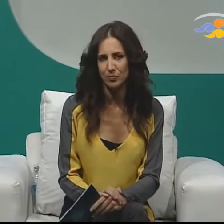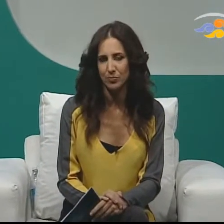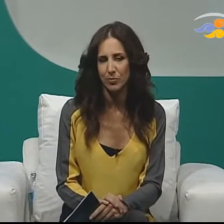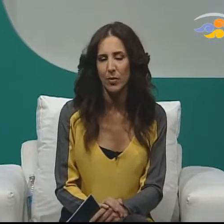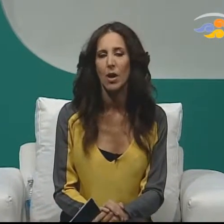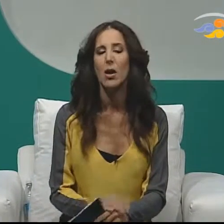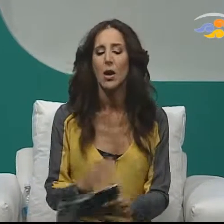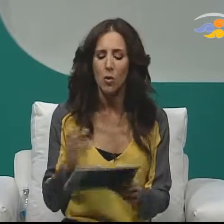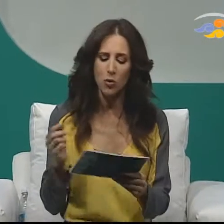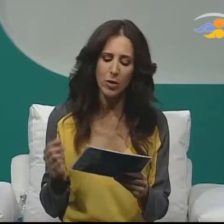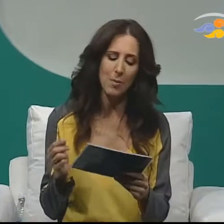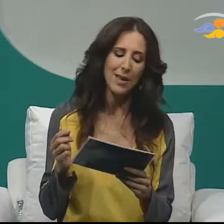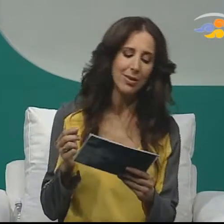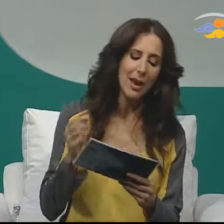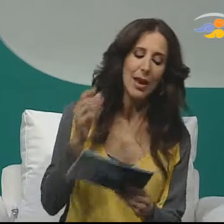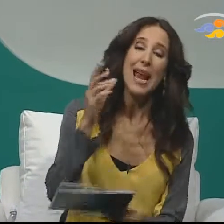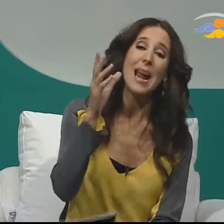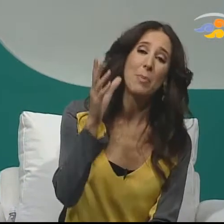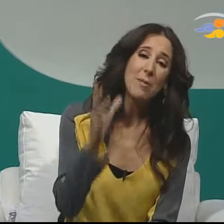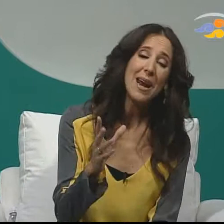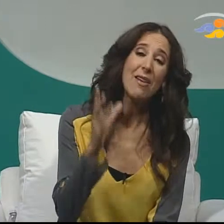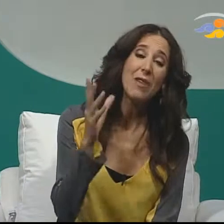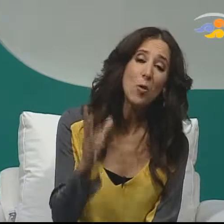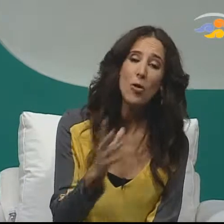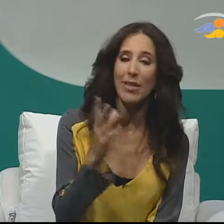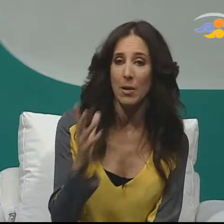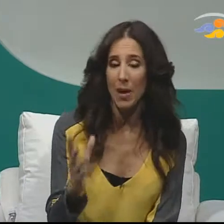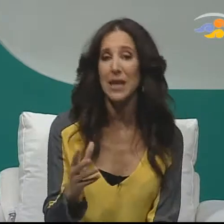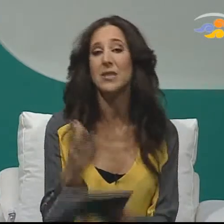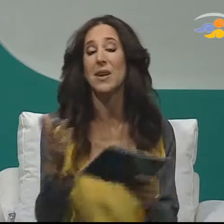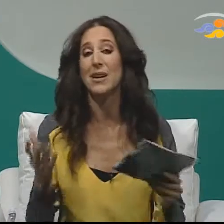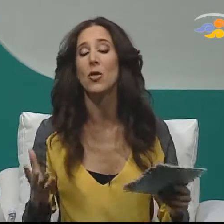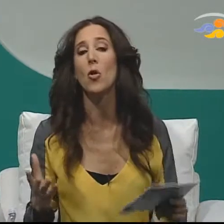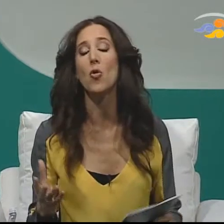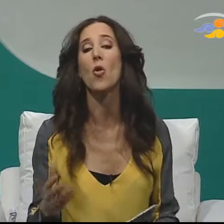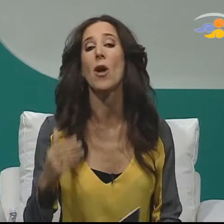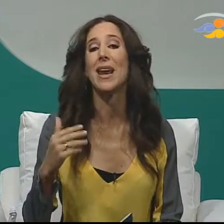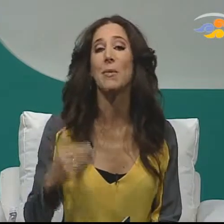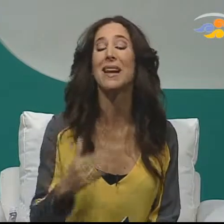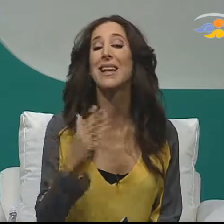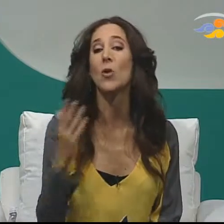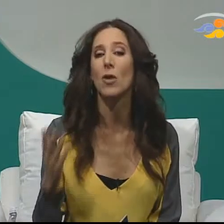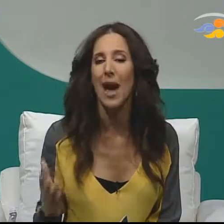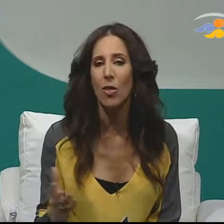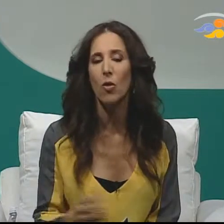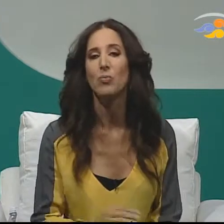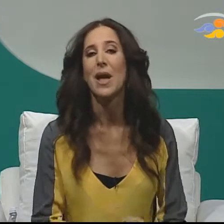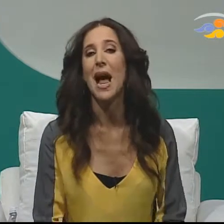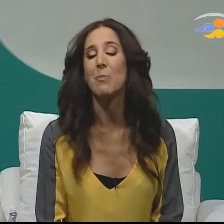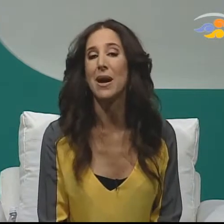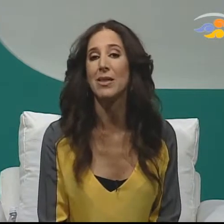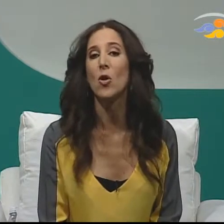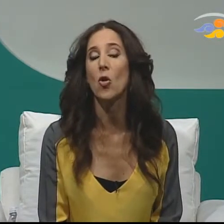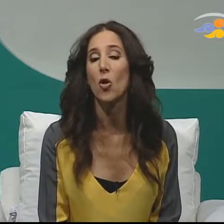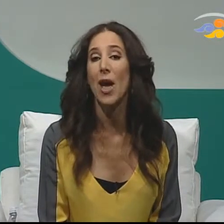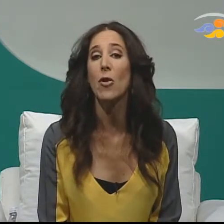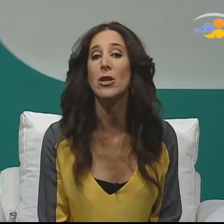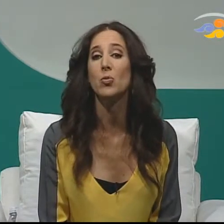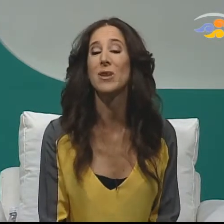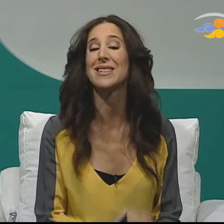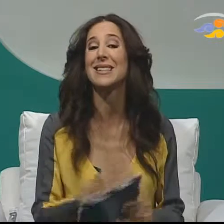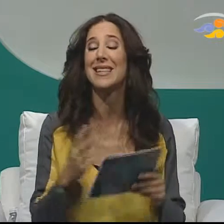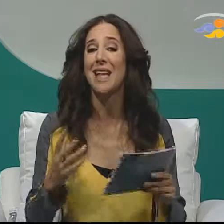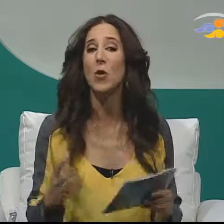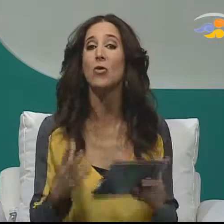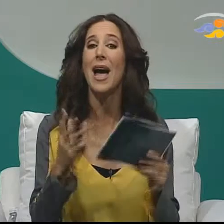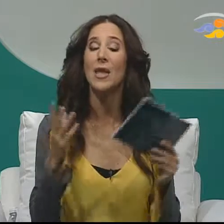Lugo. Justamente la primera figura del país, Fernando Lugo, en haber derrocado al Partido Colorado